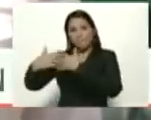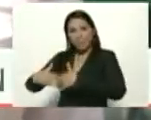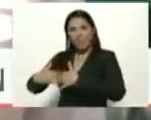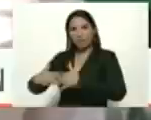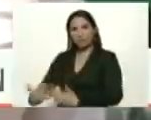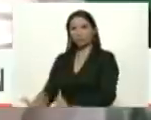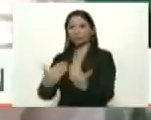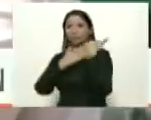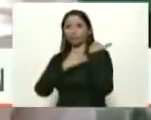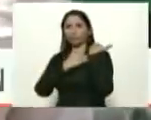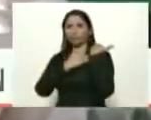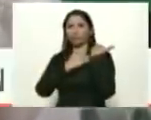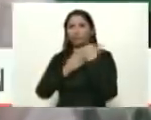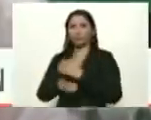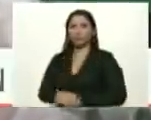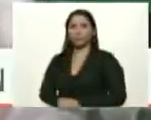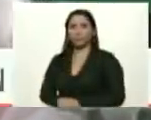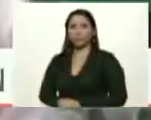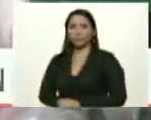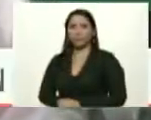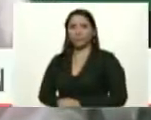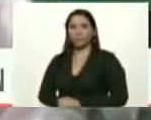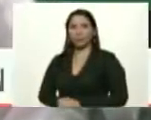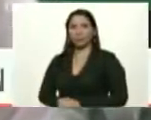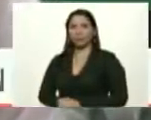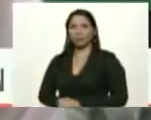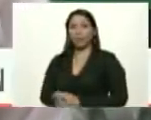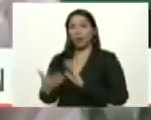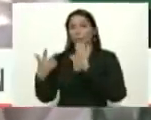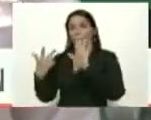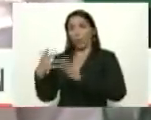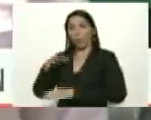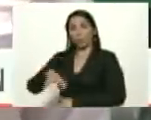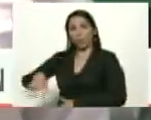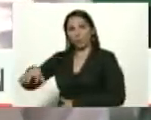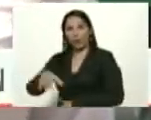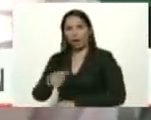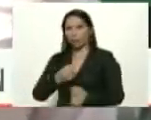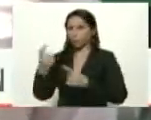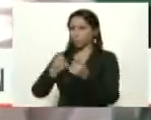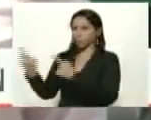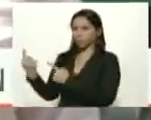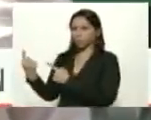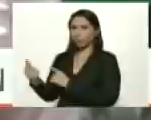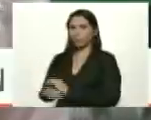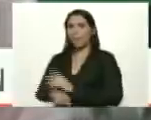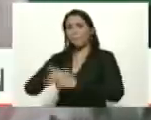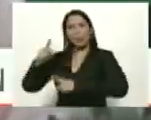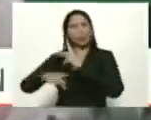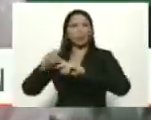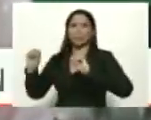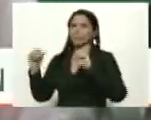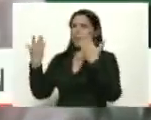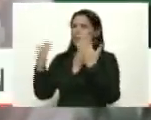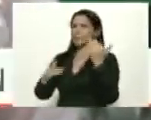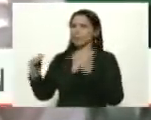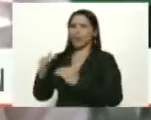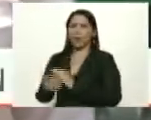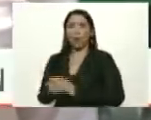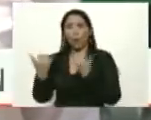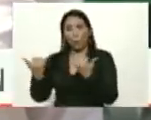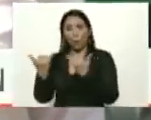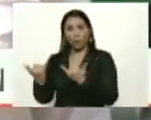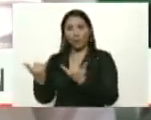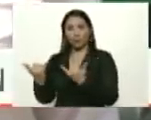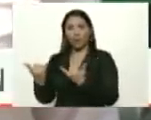estará a lo largo y ancho de estos 8 estados. Mi comandante, producir es vencer. Y en esta época